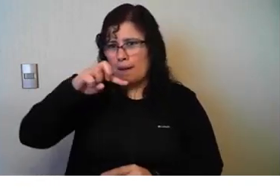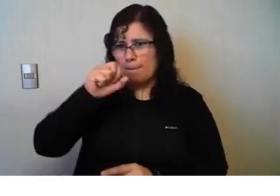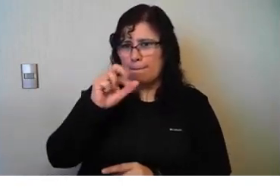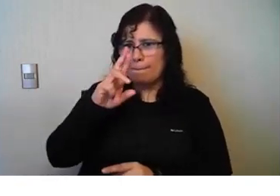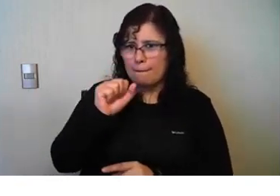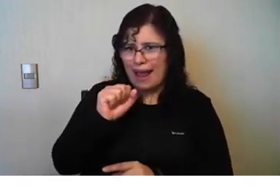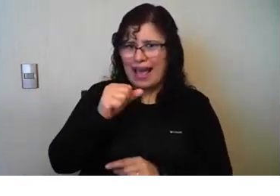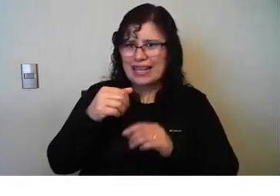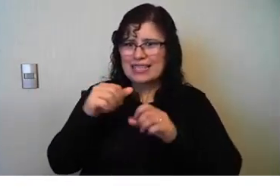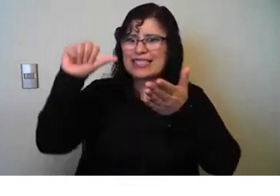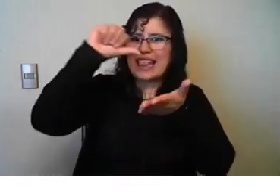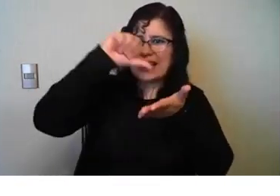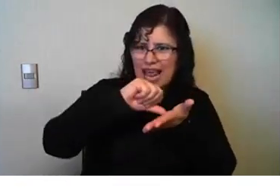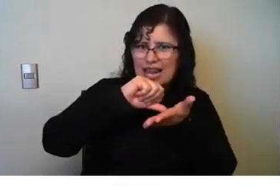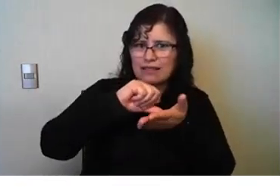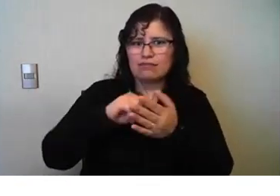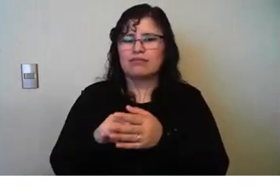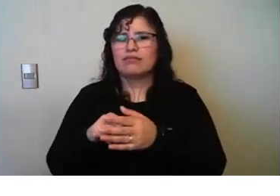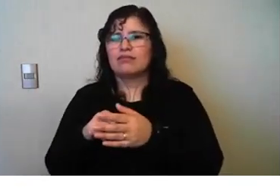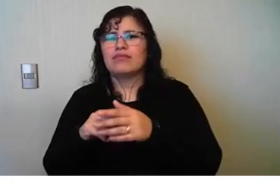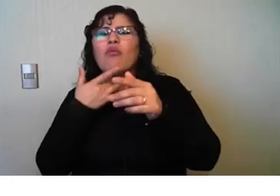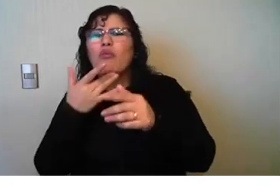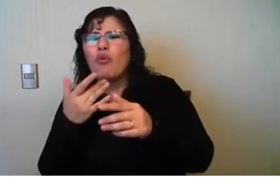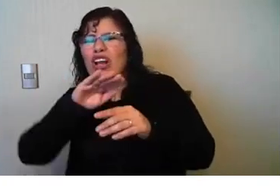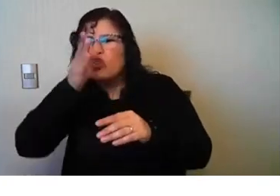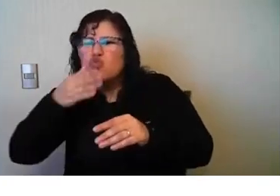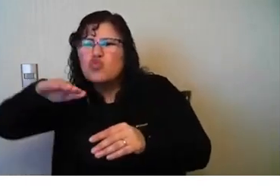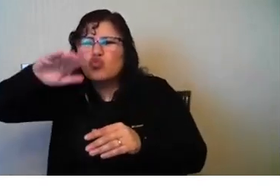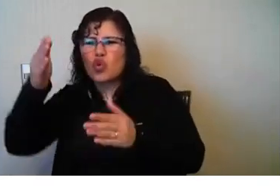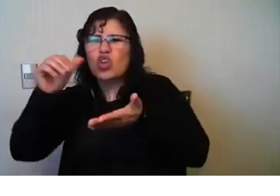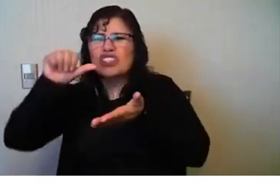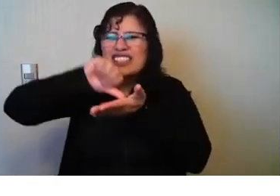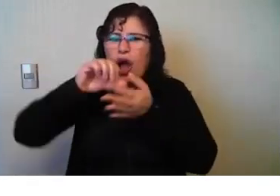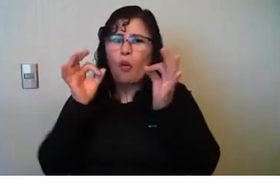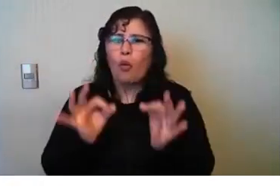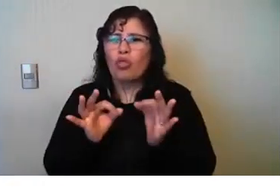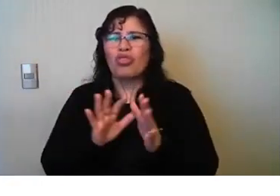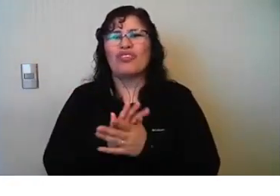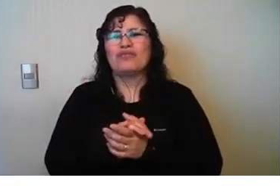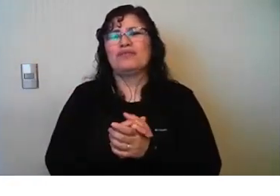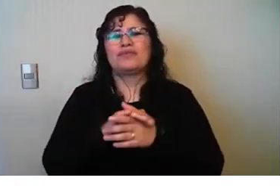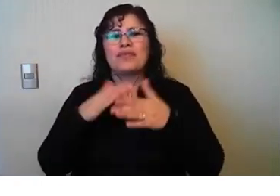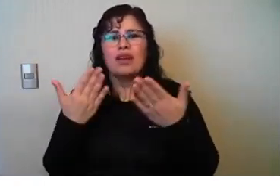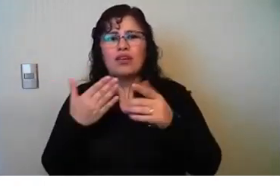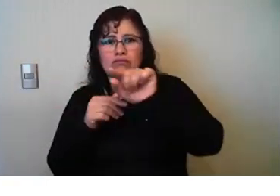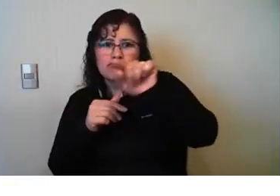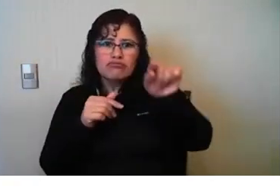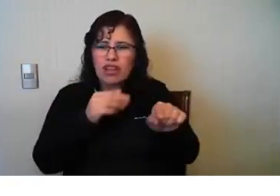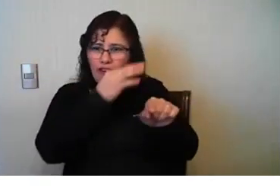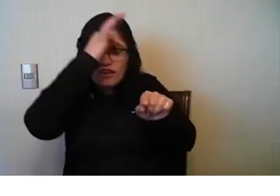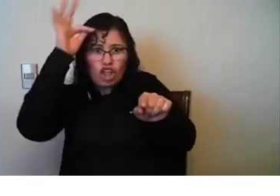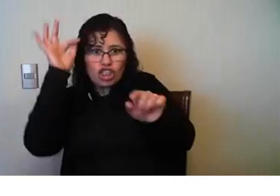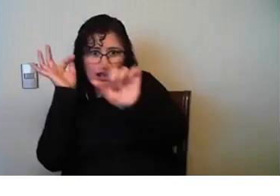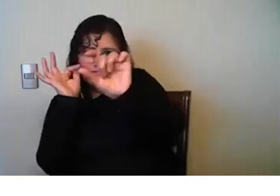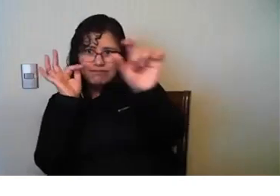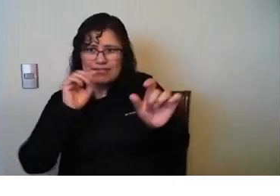una porción anterior y posterior al surco central. Y este será parte del lóbulo frontal, por tanto es el giro frontal, en